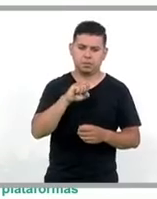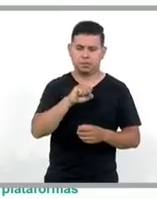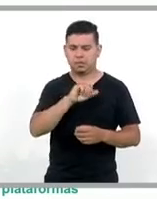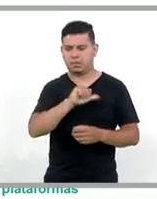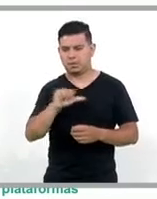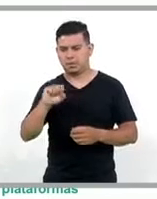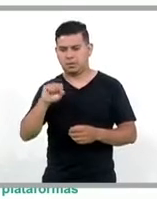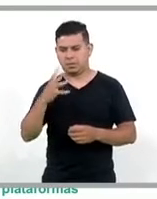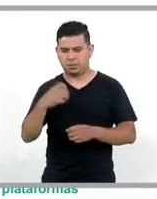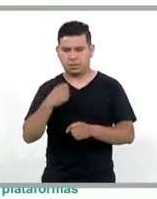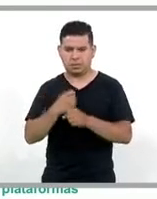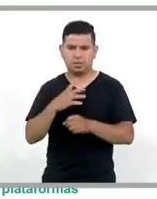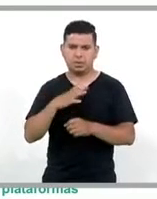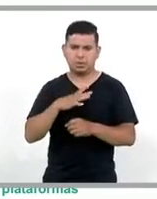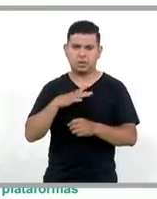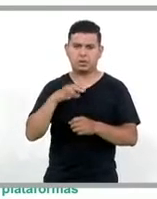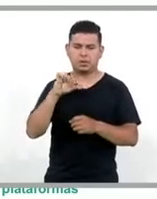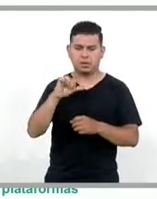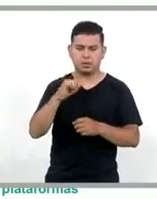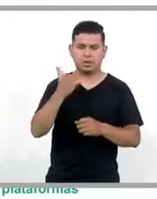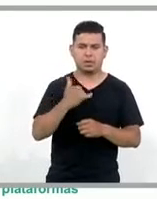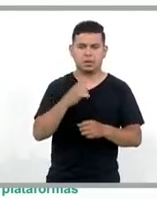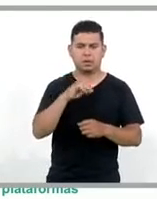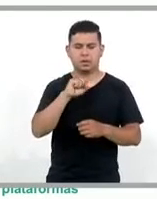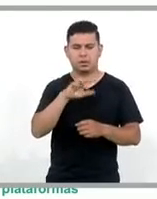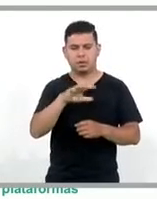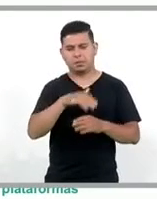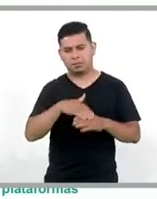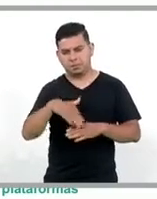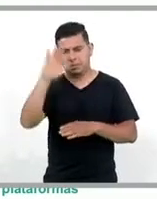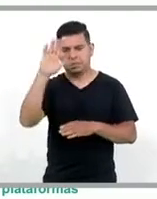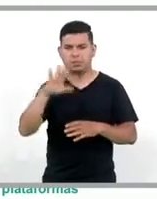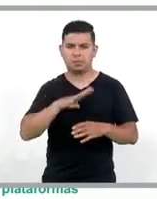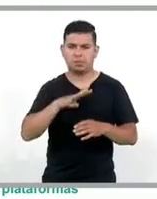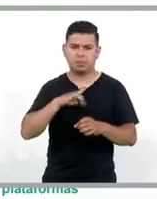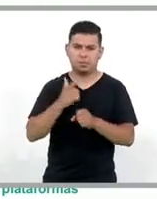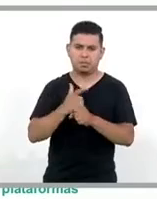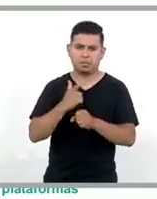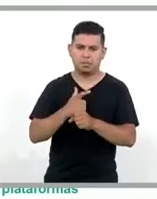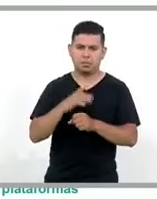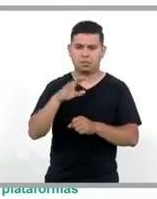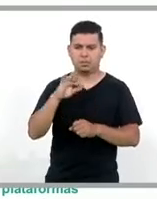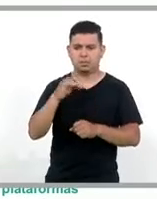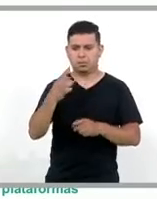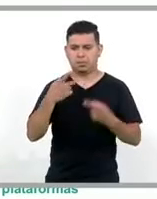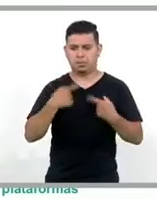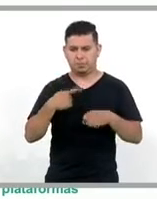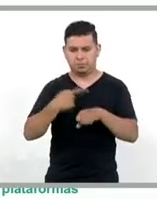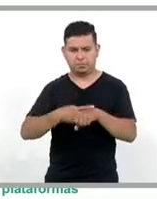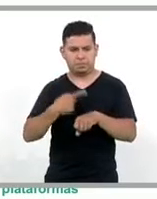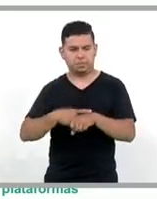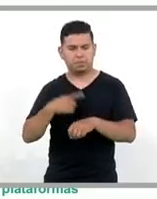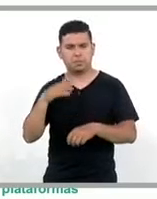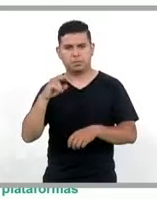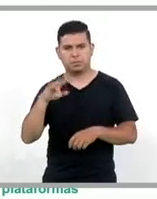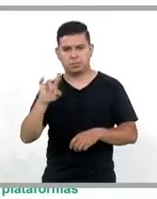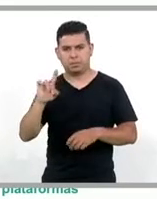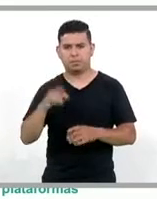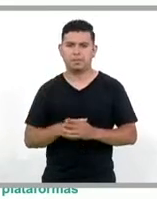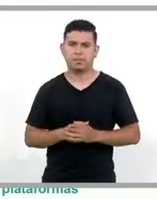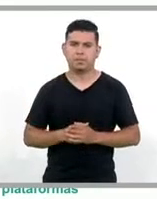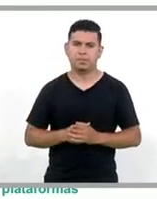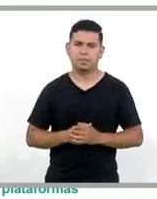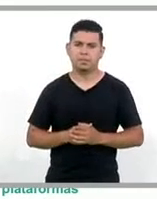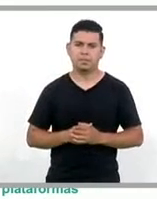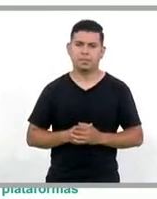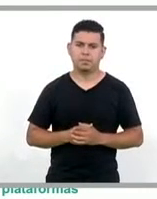64 años tenemos 16 y de 65 y más tenemos 41 casos confirmados en donde